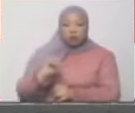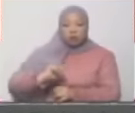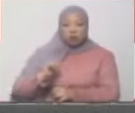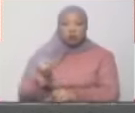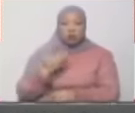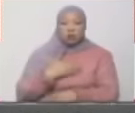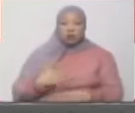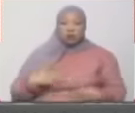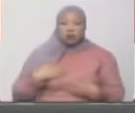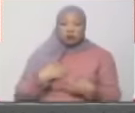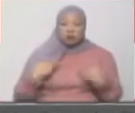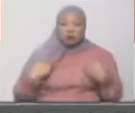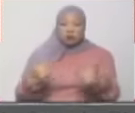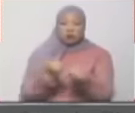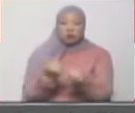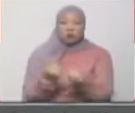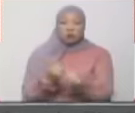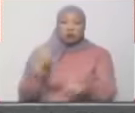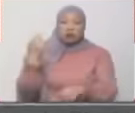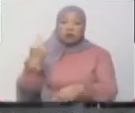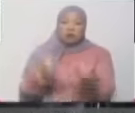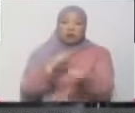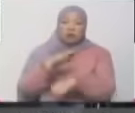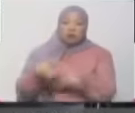bienestar de la tropa.